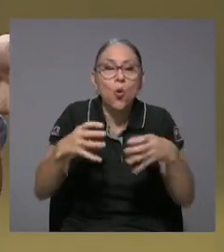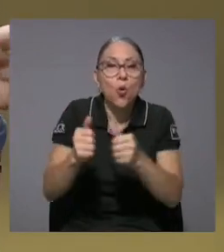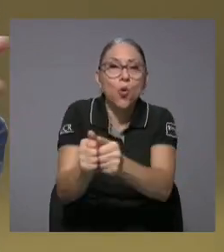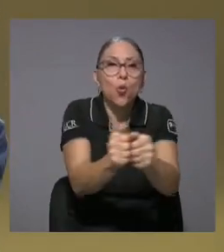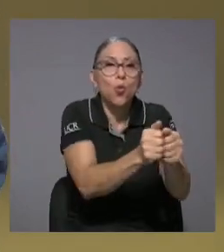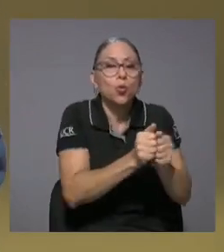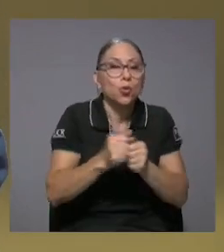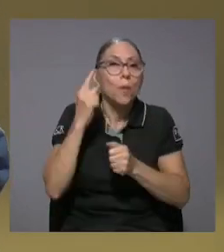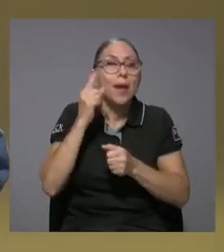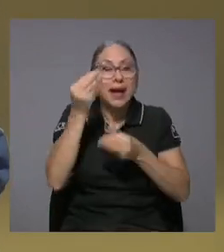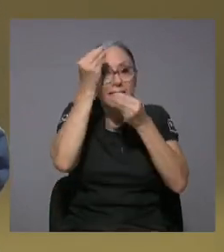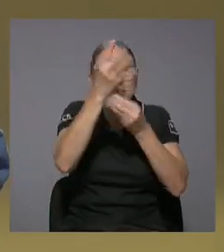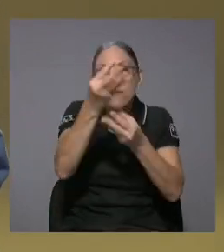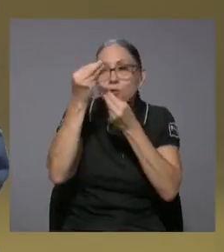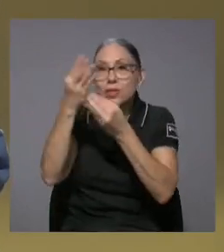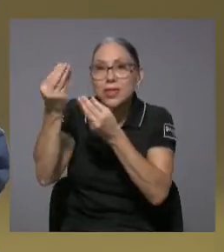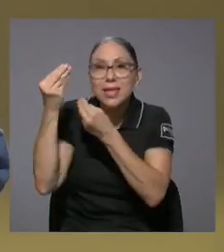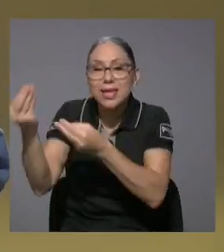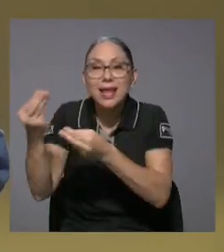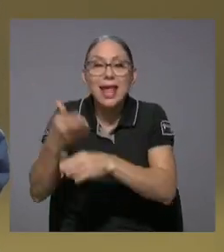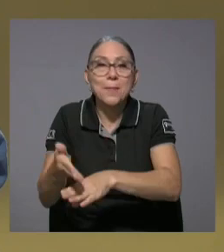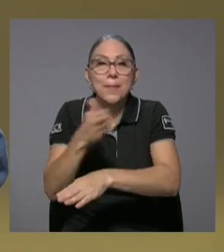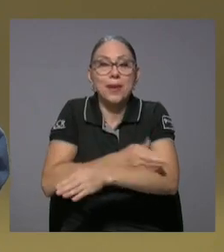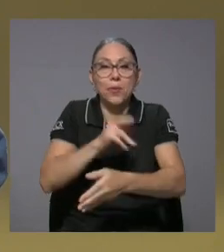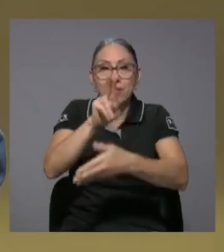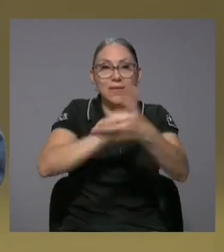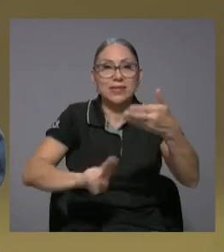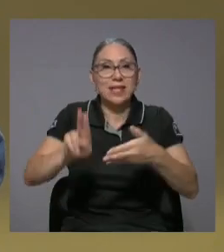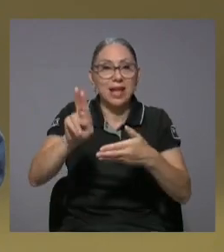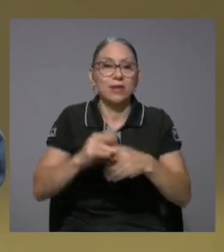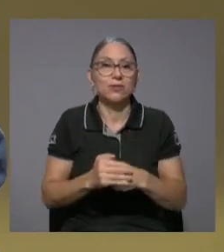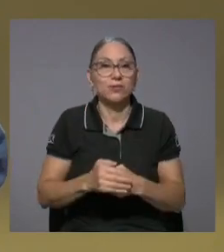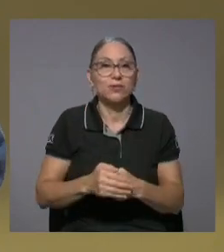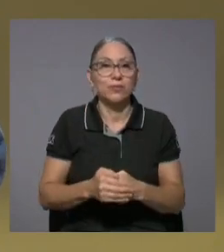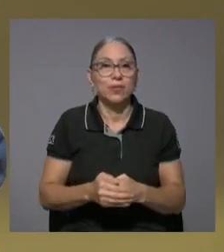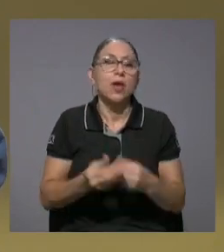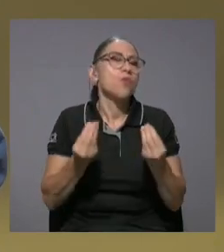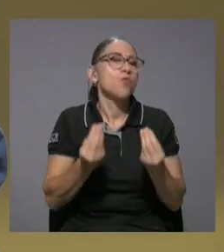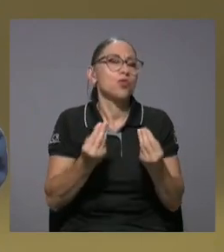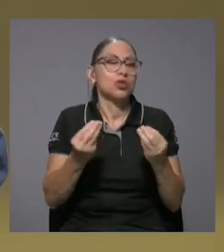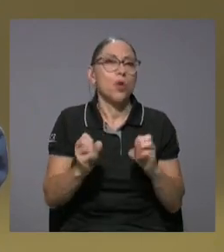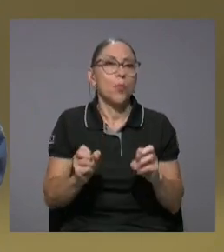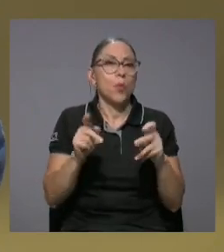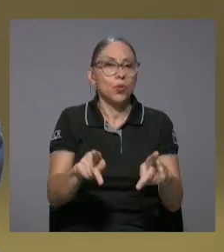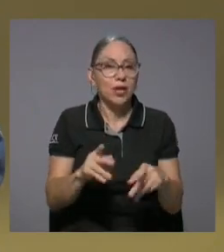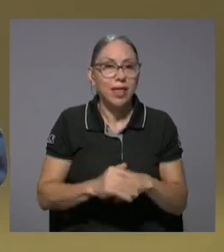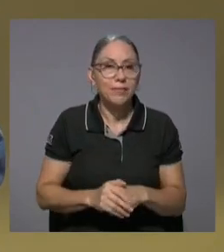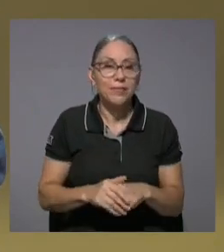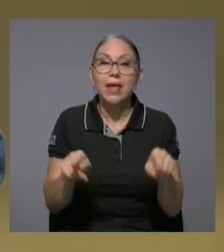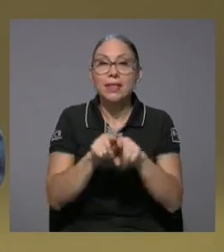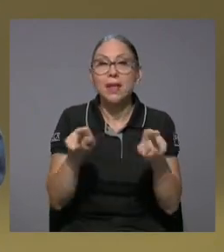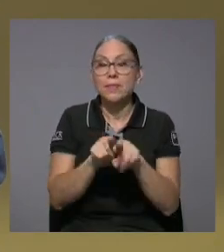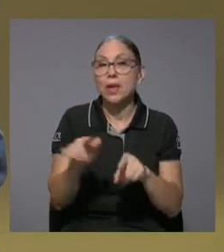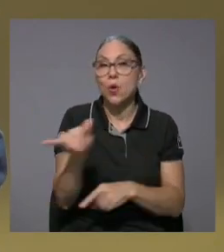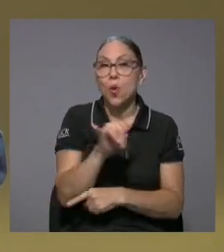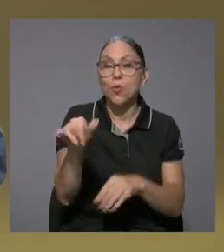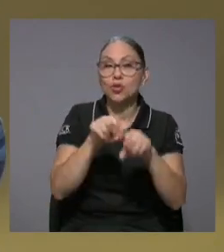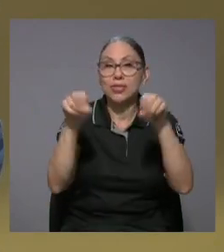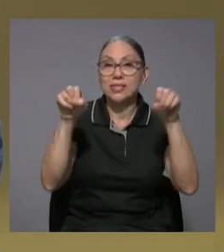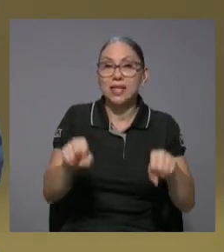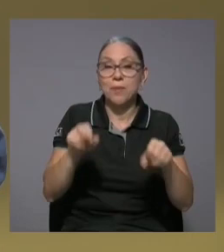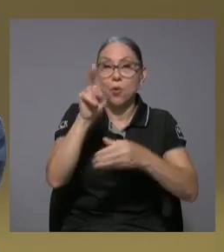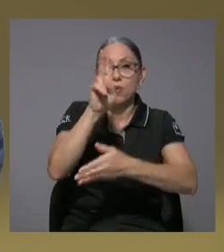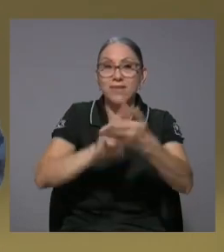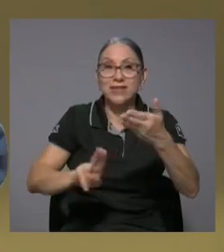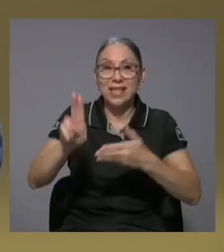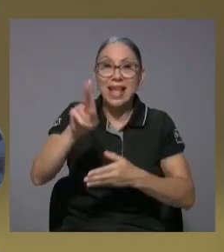niveles preuniversitarios. Entonces hay muchas áreas de oportunidad, y la otra cosa es que como sistema universitario que no existe como